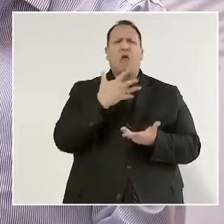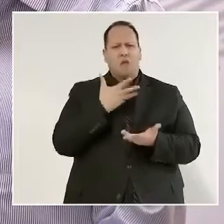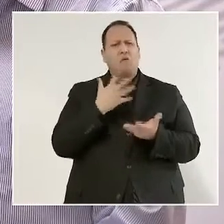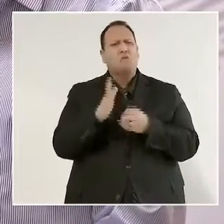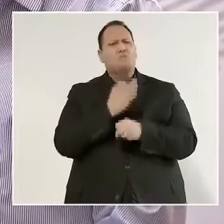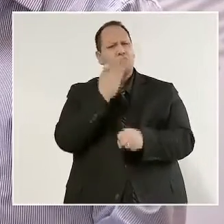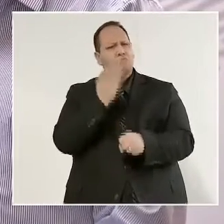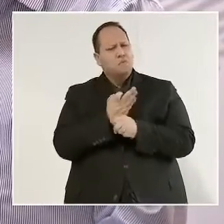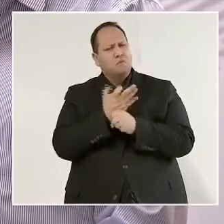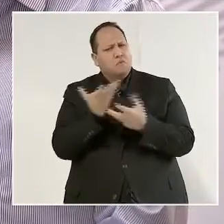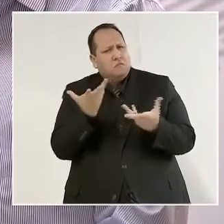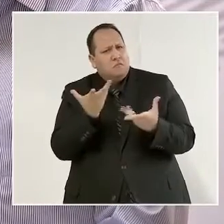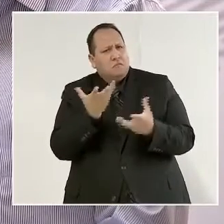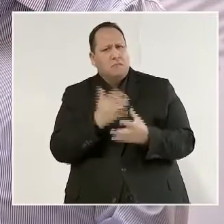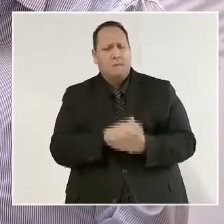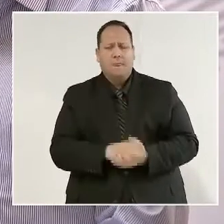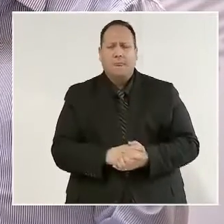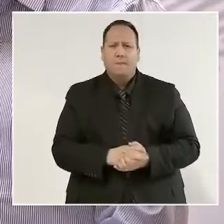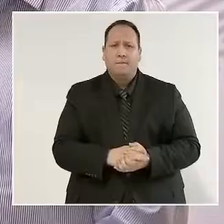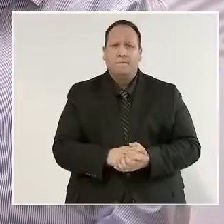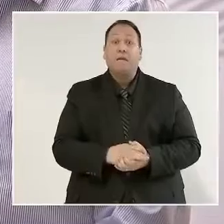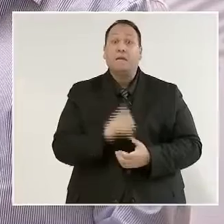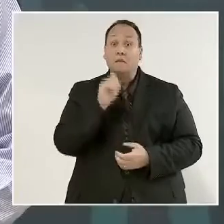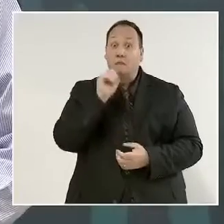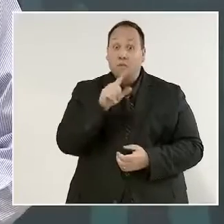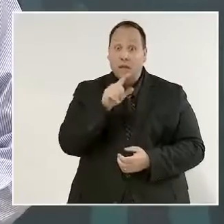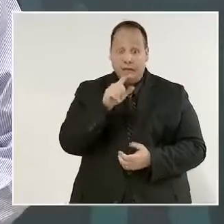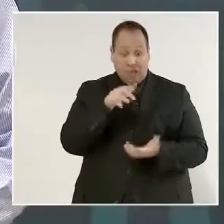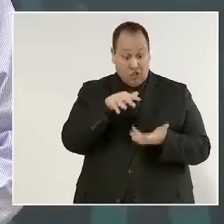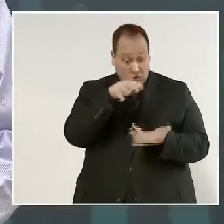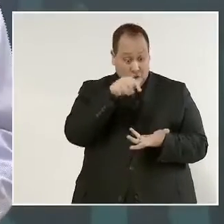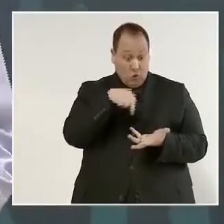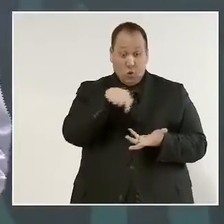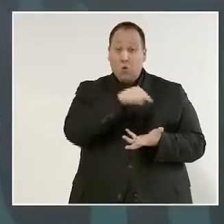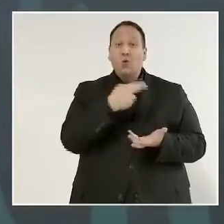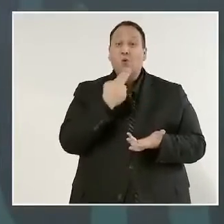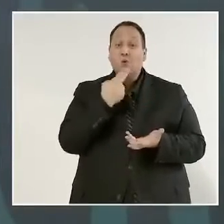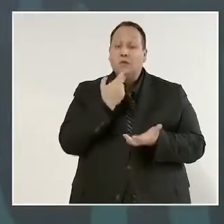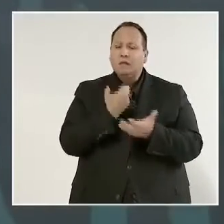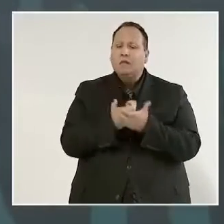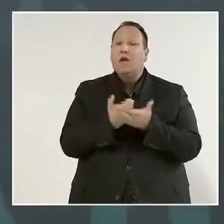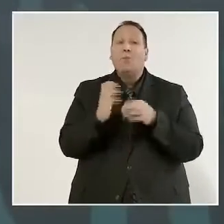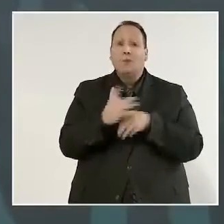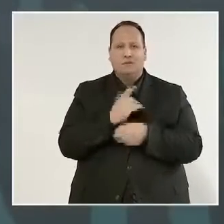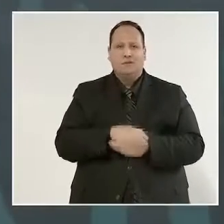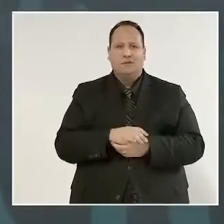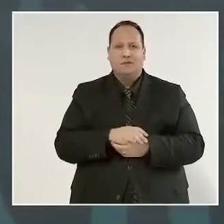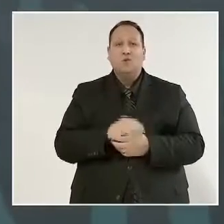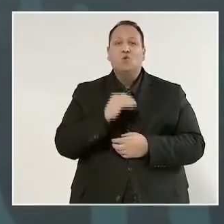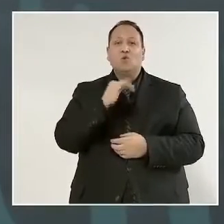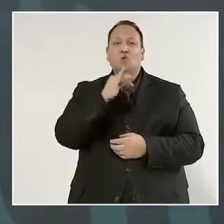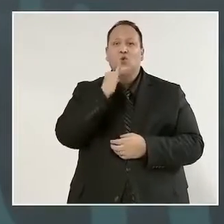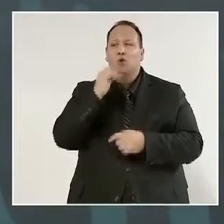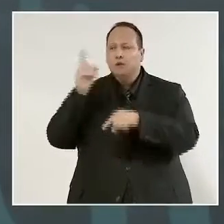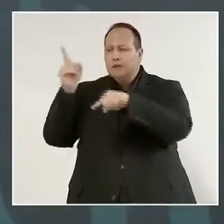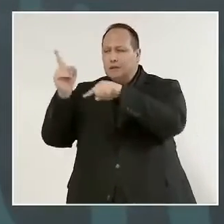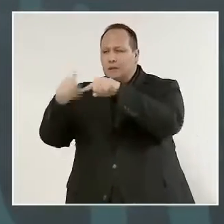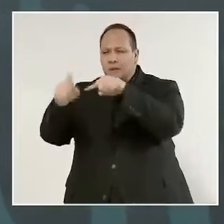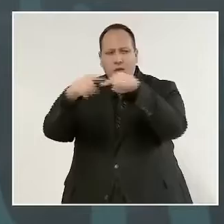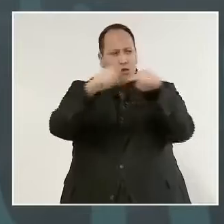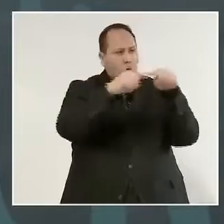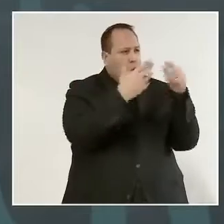suficientes y tenemos esos recursos porque no hay corrupción,